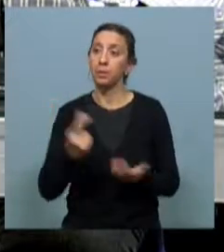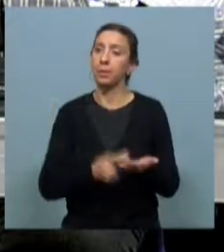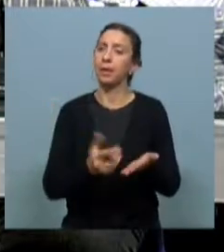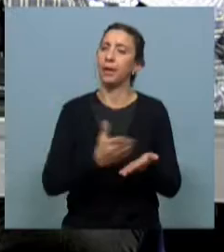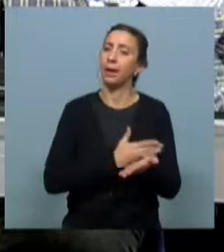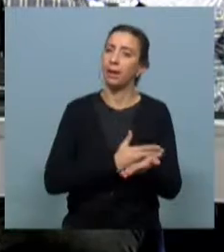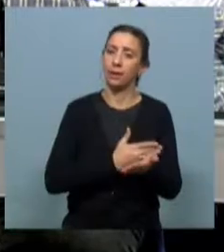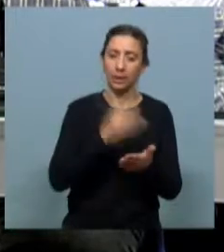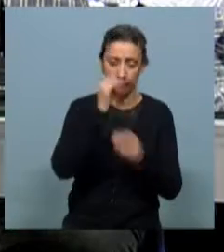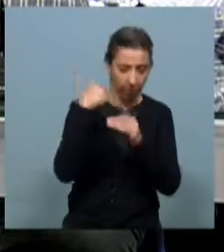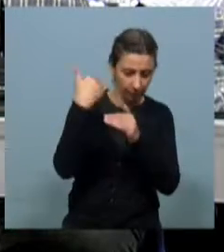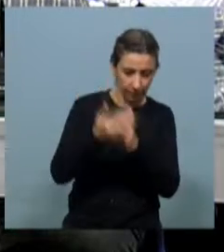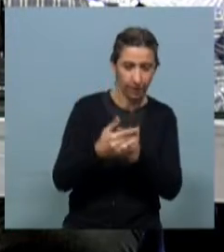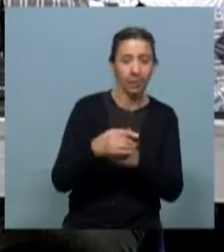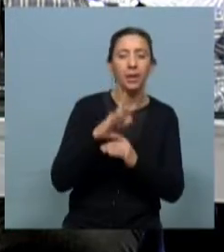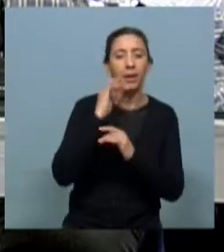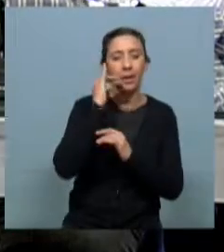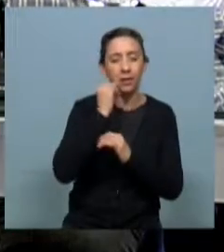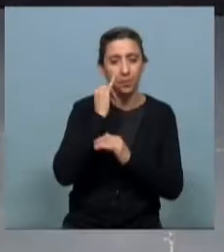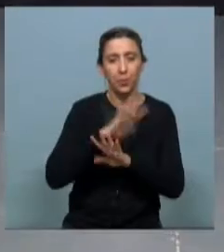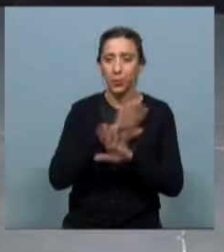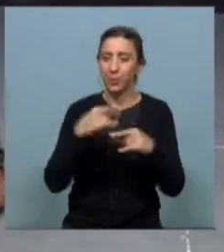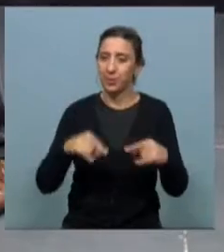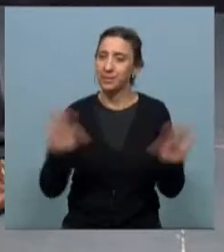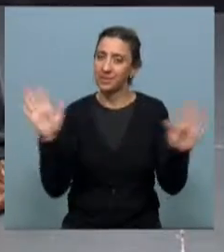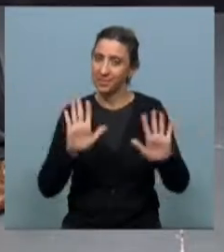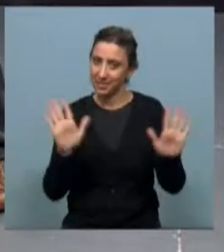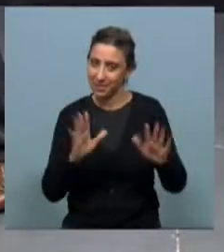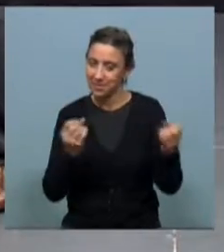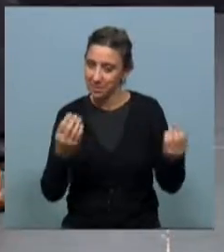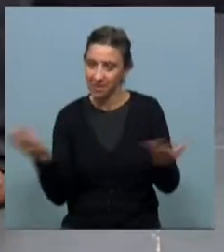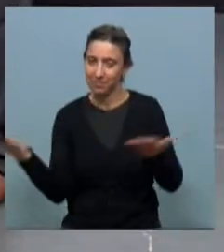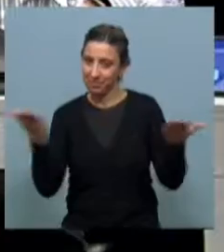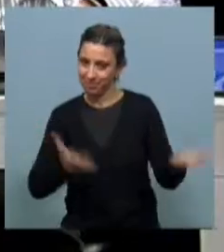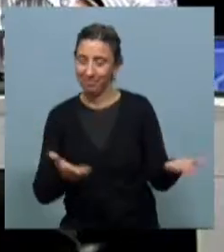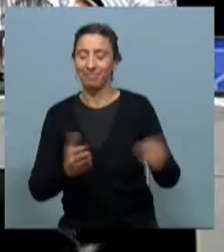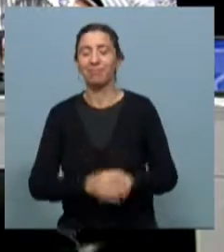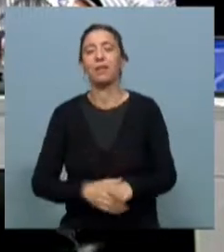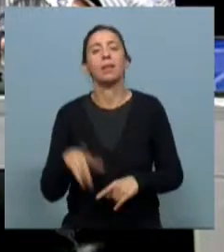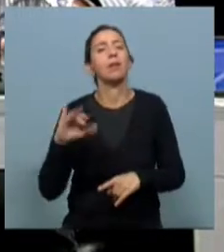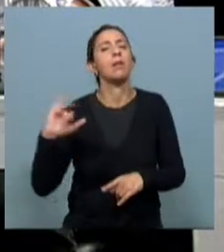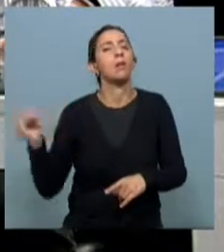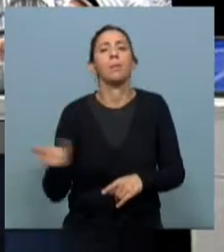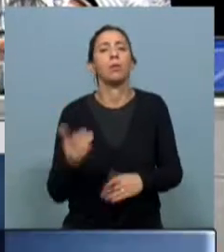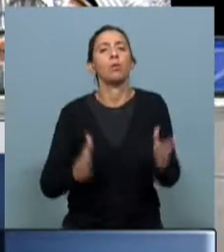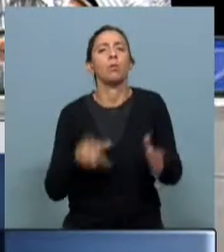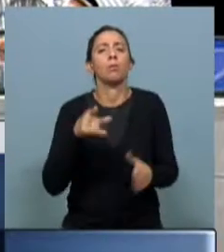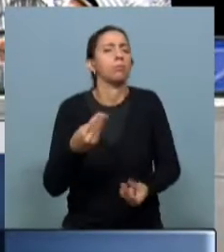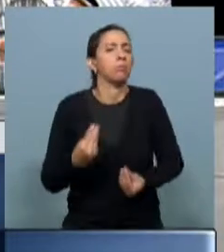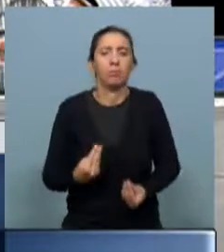estaba ahí fuera de cámara documentando, registrando un poco todo esto. ¿Qué tal, David? Saludos, así como a los invitados. ¿Qué es lo mejor de la robótica para